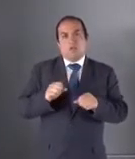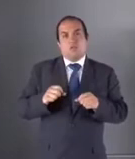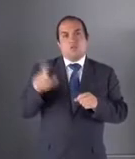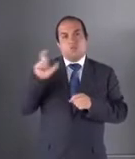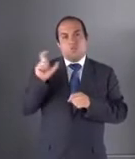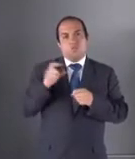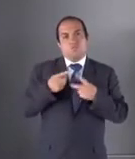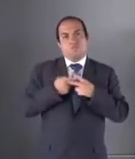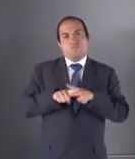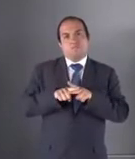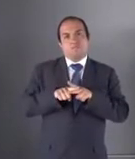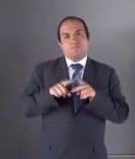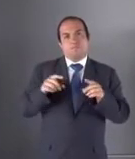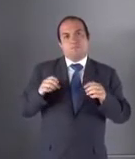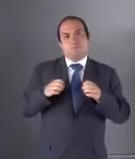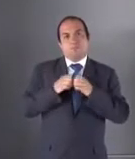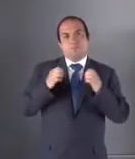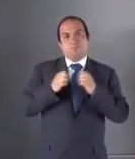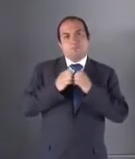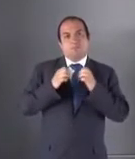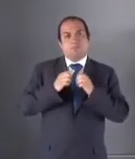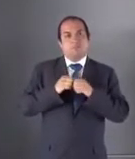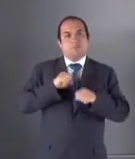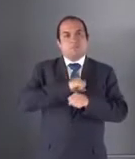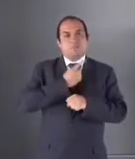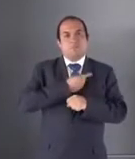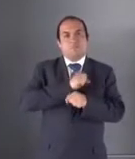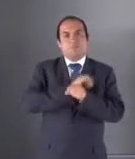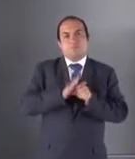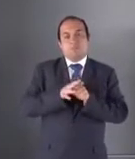que sí es que sí vamos a decir una cosa.